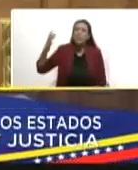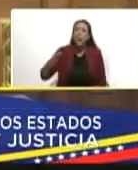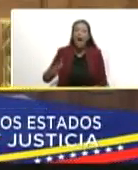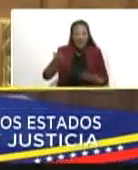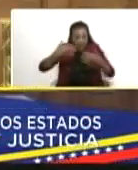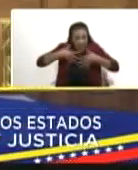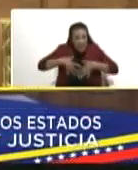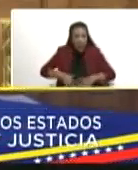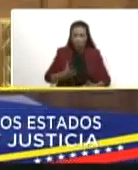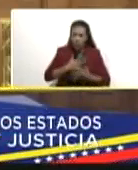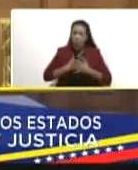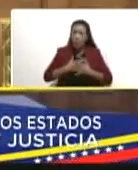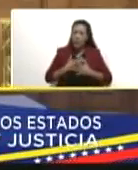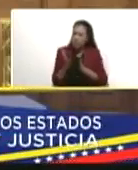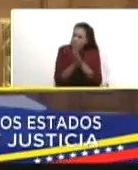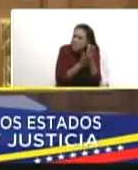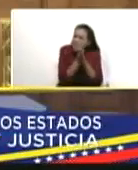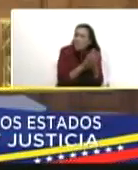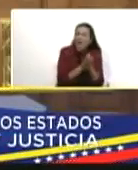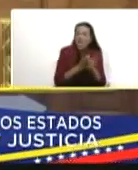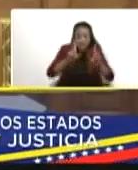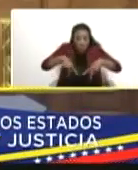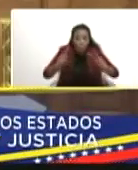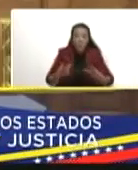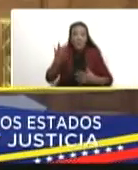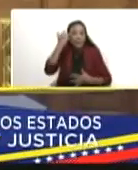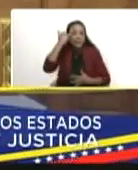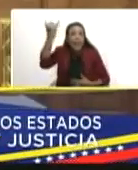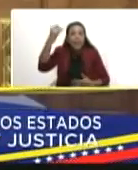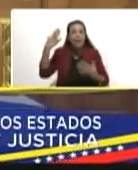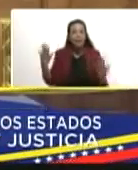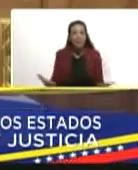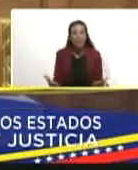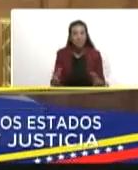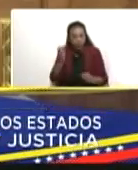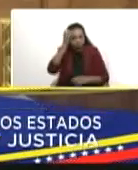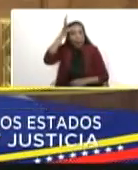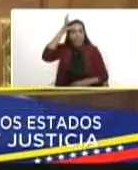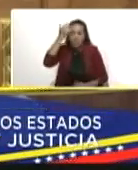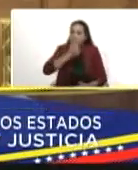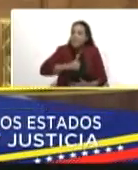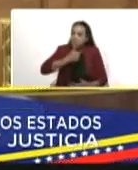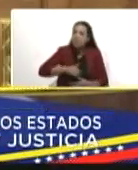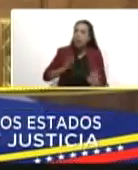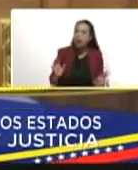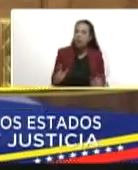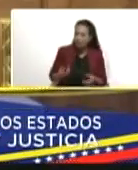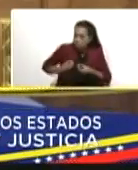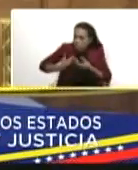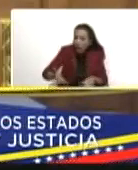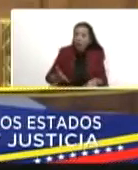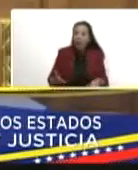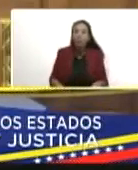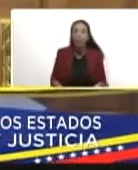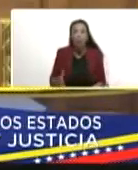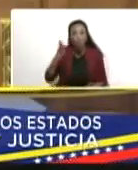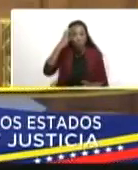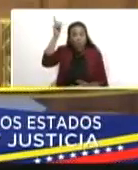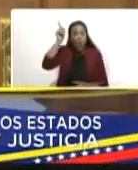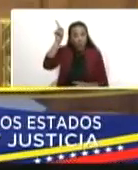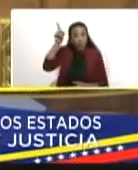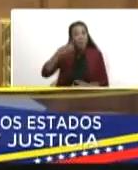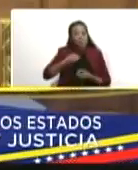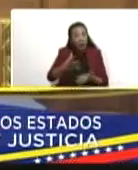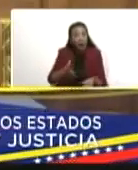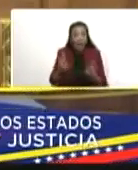integridad de emprendimiento de innovación de inteligencia de capacidad de resistencia